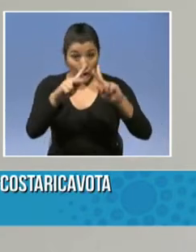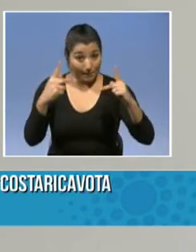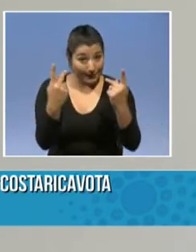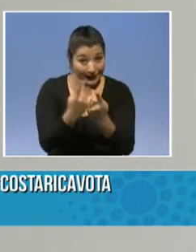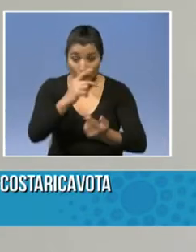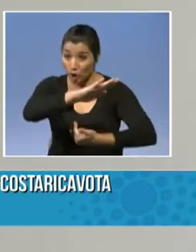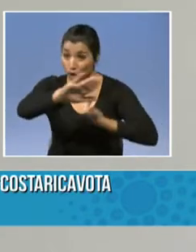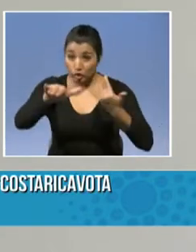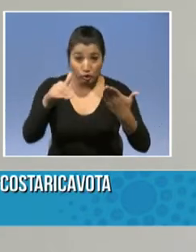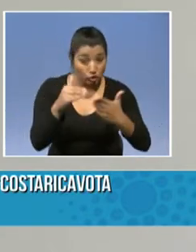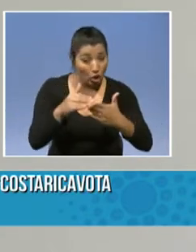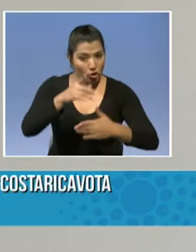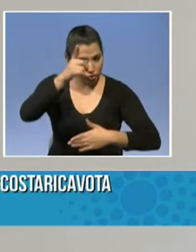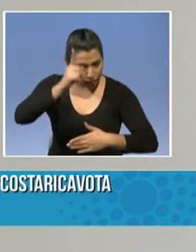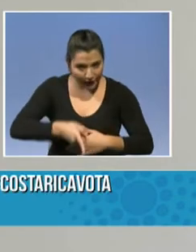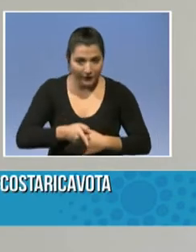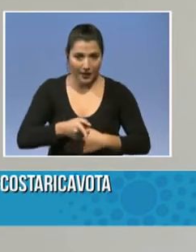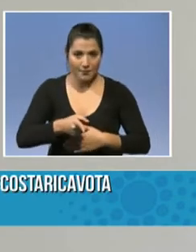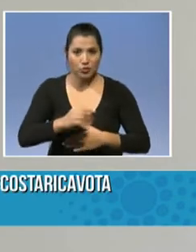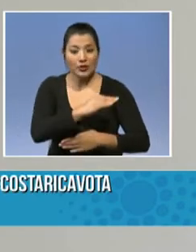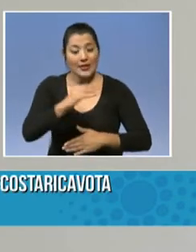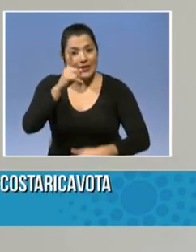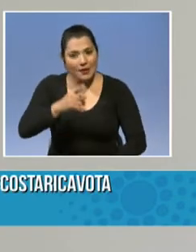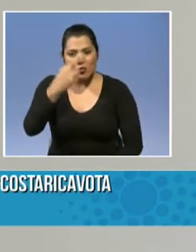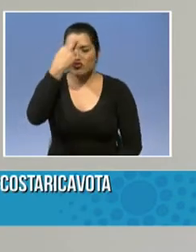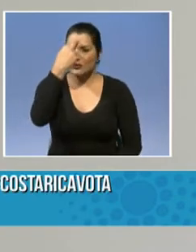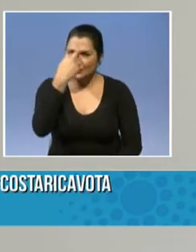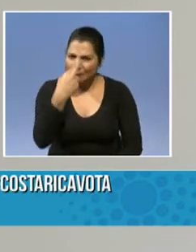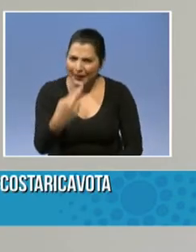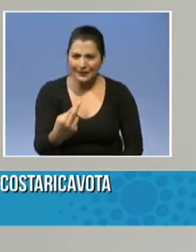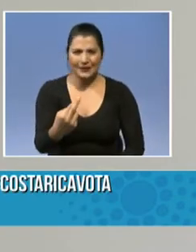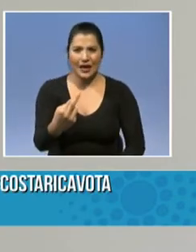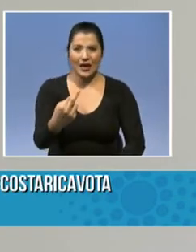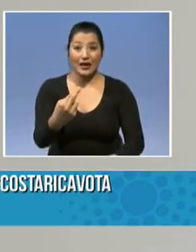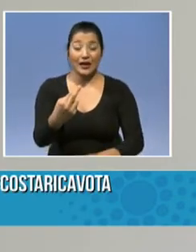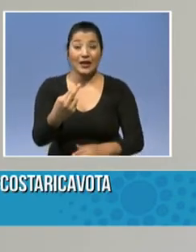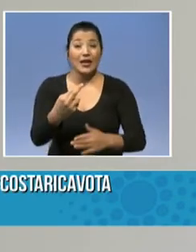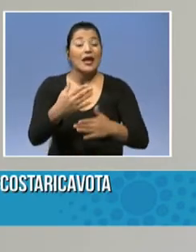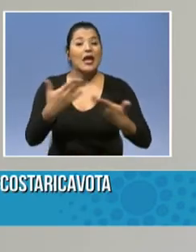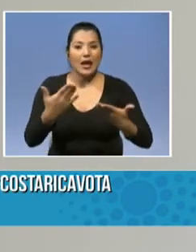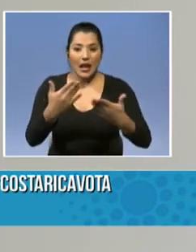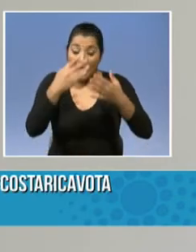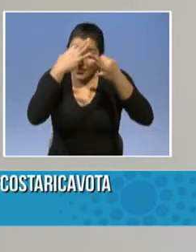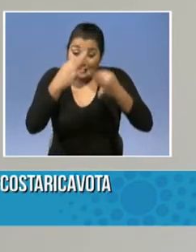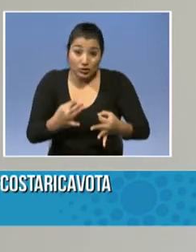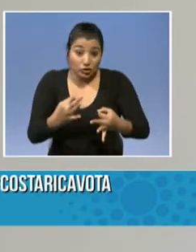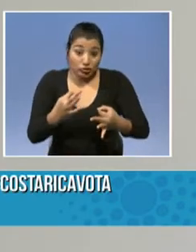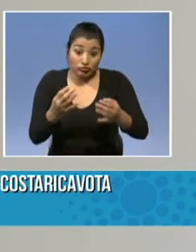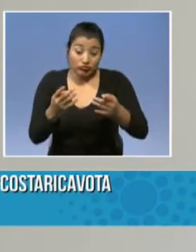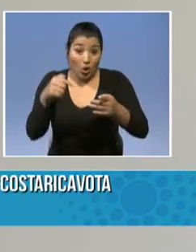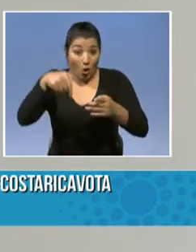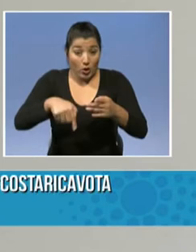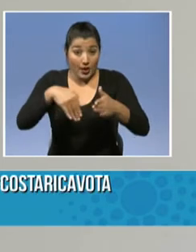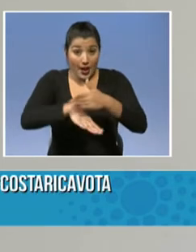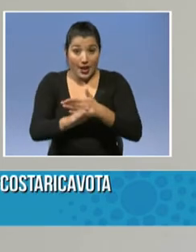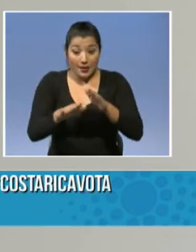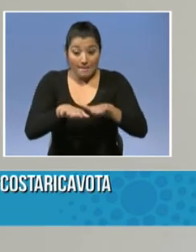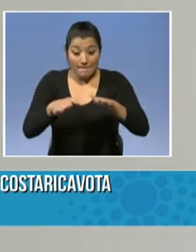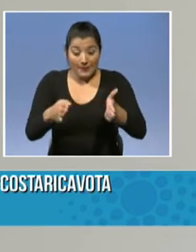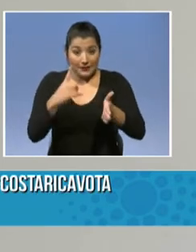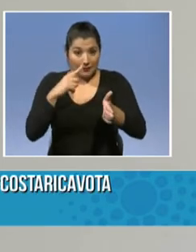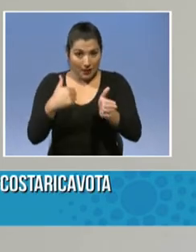todos debemos y estamos llamados a respetar el inobjetable veredicto de las urnas.